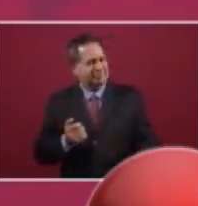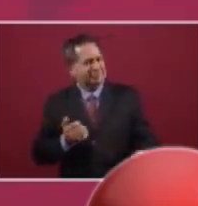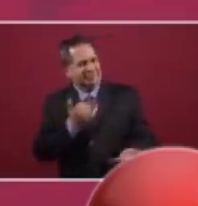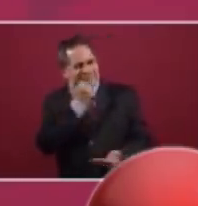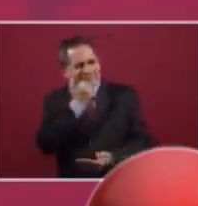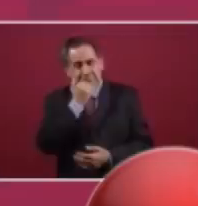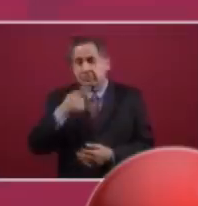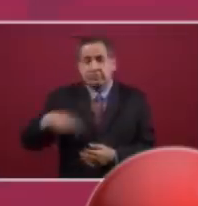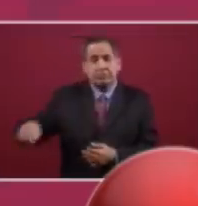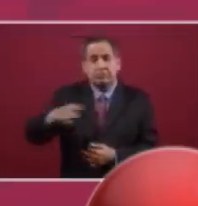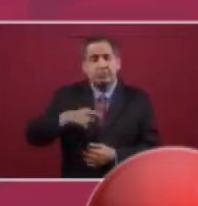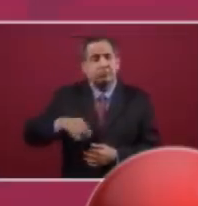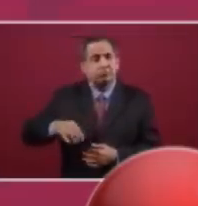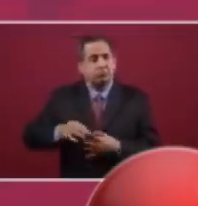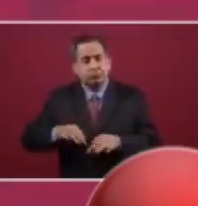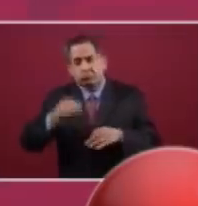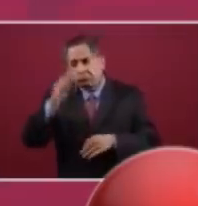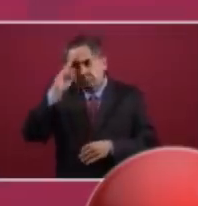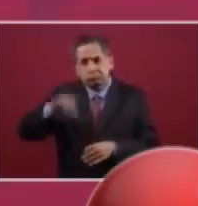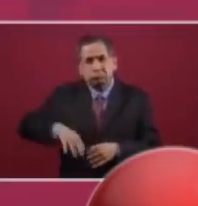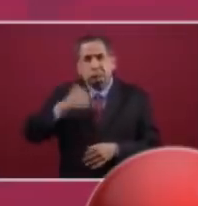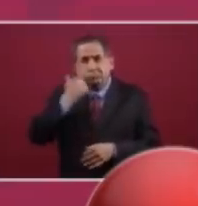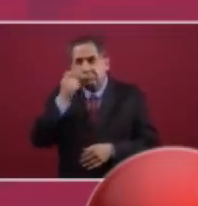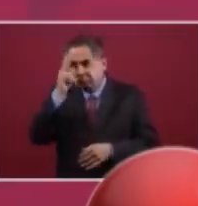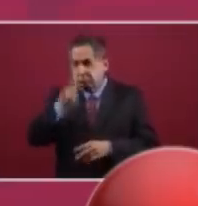instrumento de desarrollo.